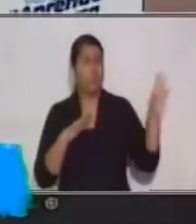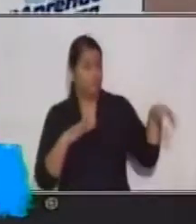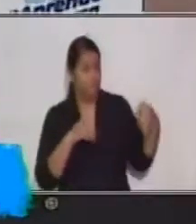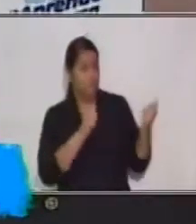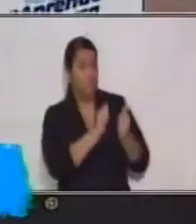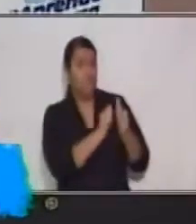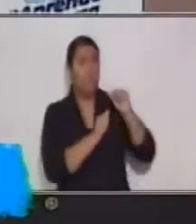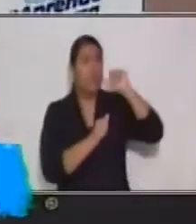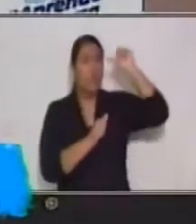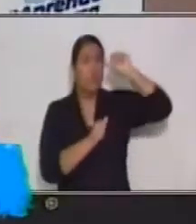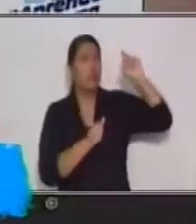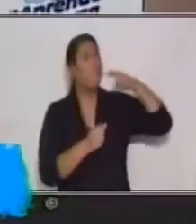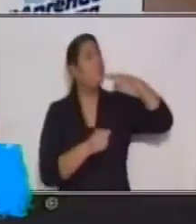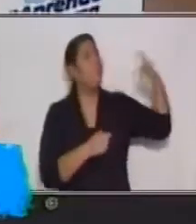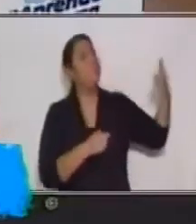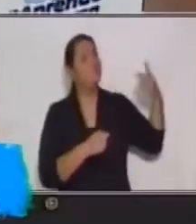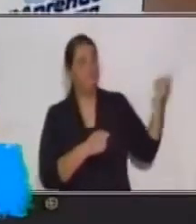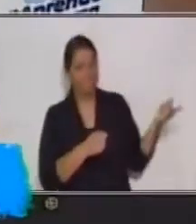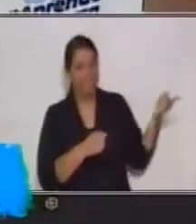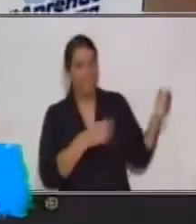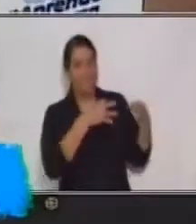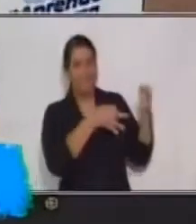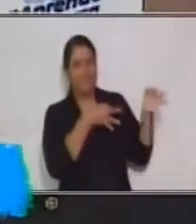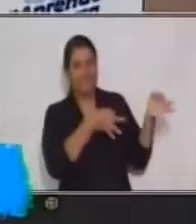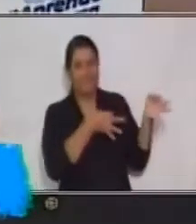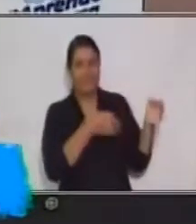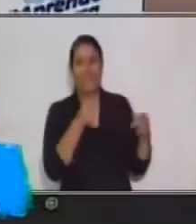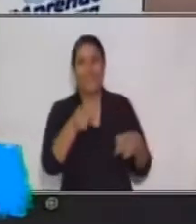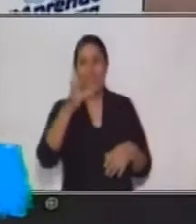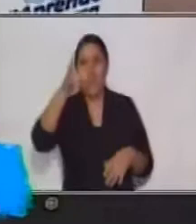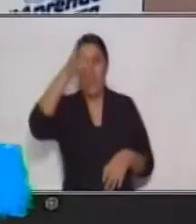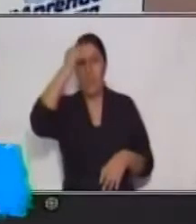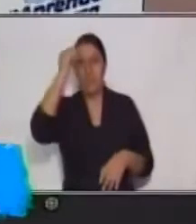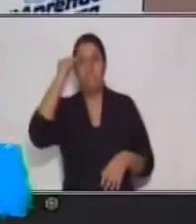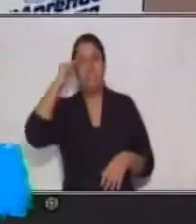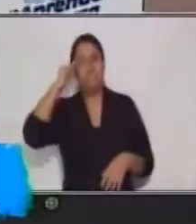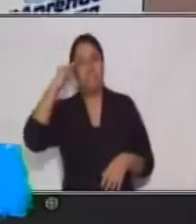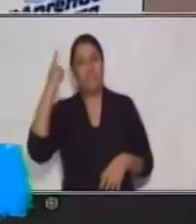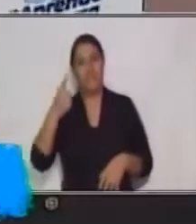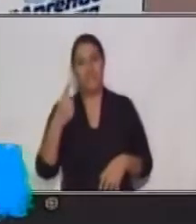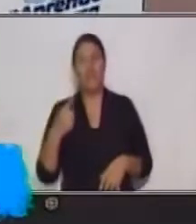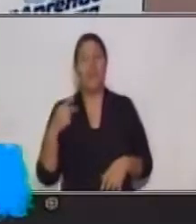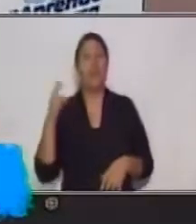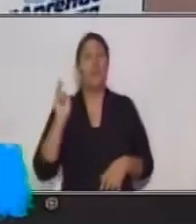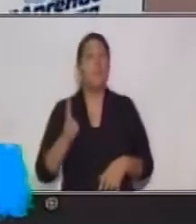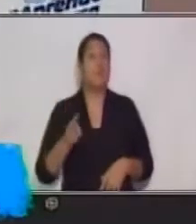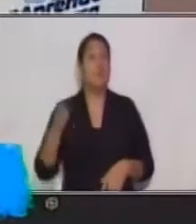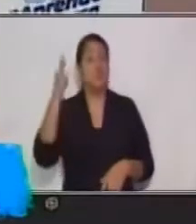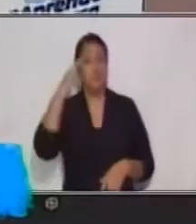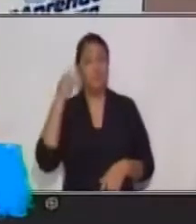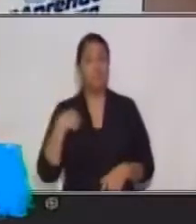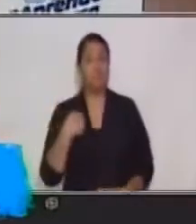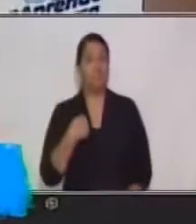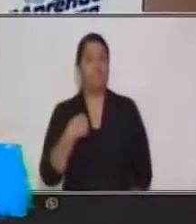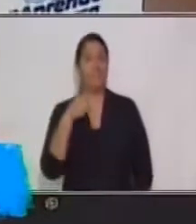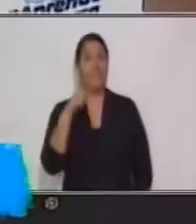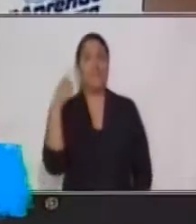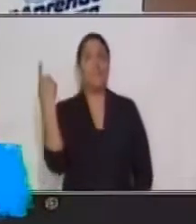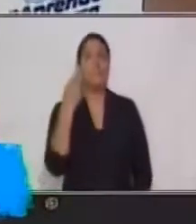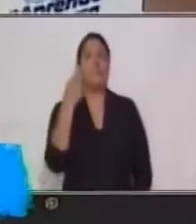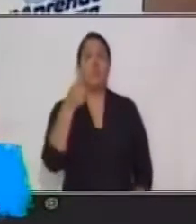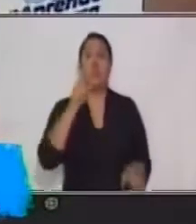dar la respuesta y así usted pueda tener ese aprendizaje significativo. Siempre recordándoles que para mí es importante que usted también